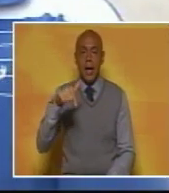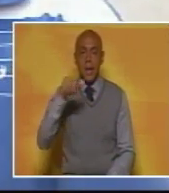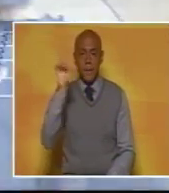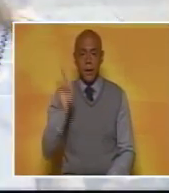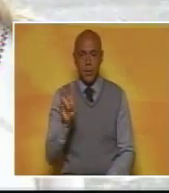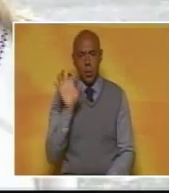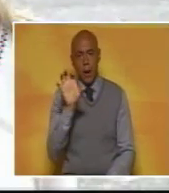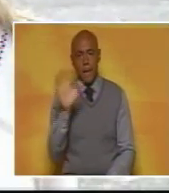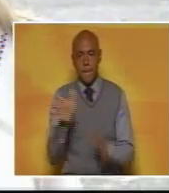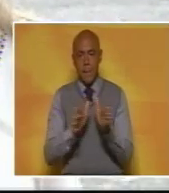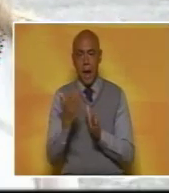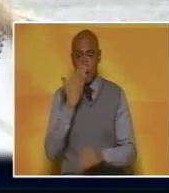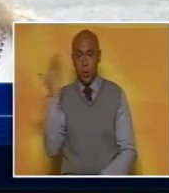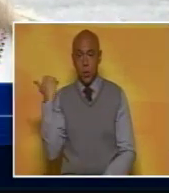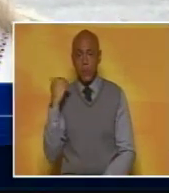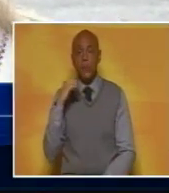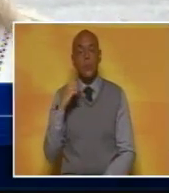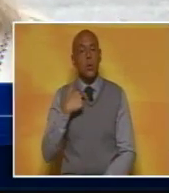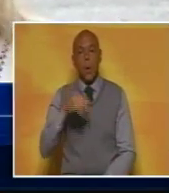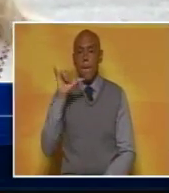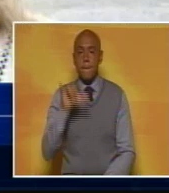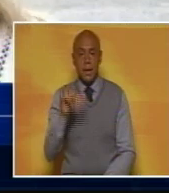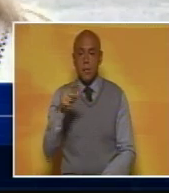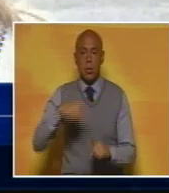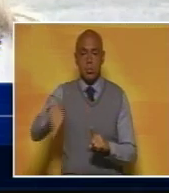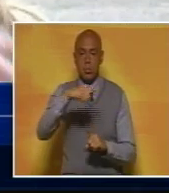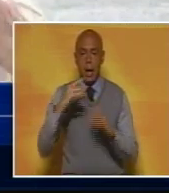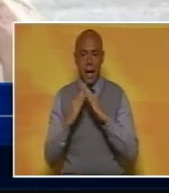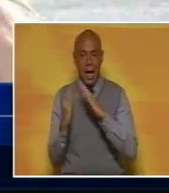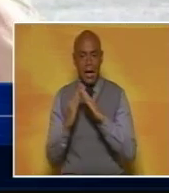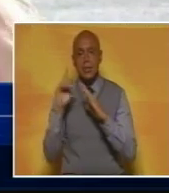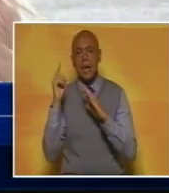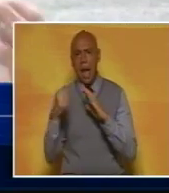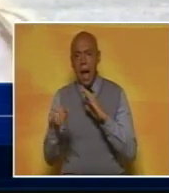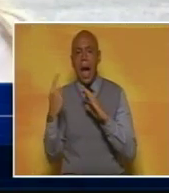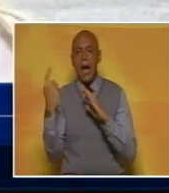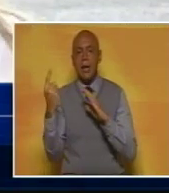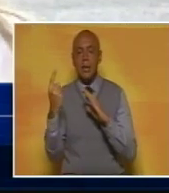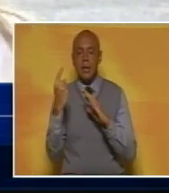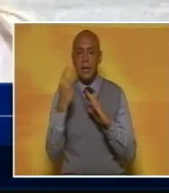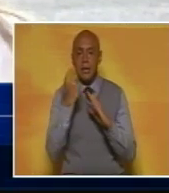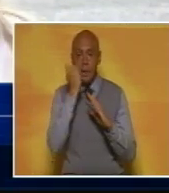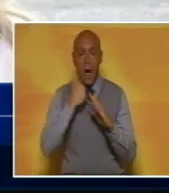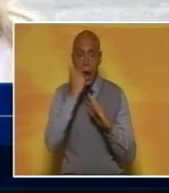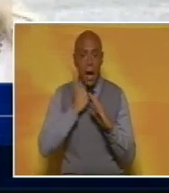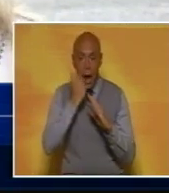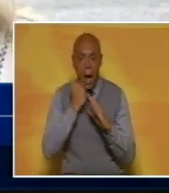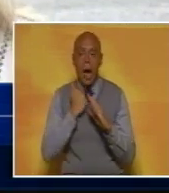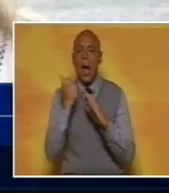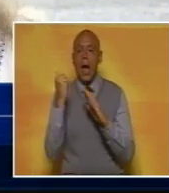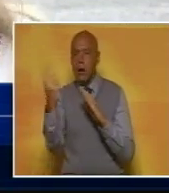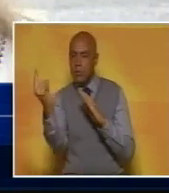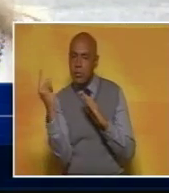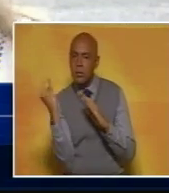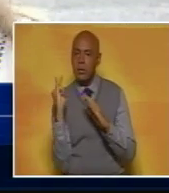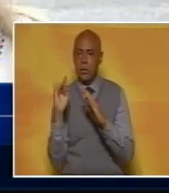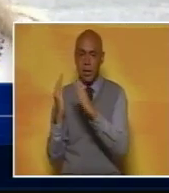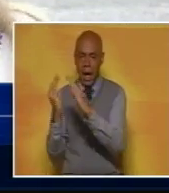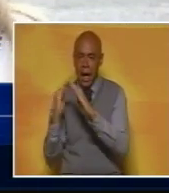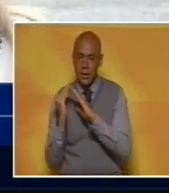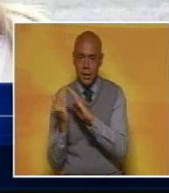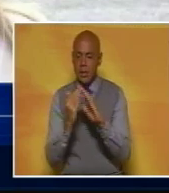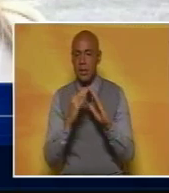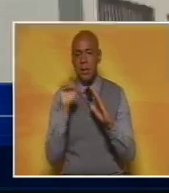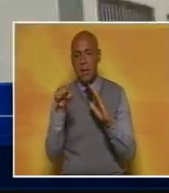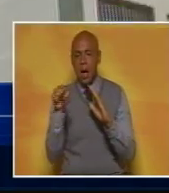exactamente en marzo. Estamos todavía en el mismo circuito y hay sectores, el Naranjal, que te puedo decir, la Trinidad, ya los desconectaron,